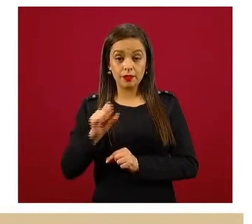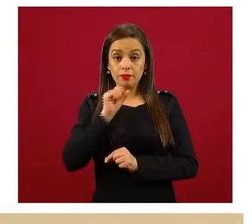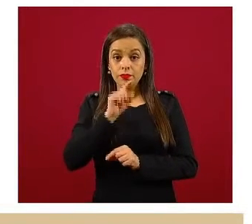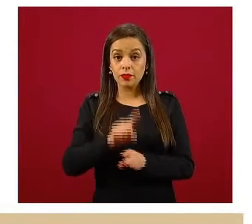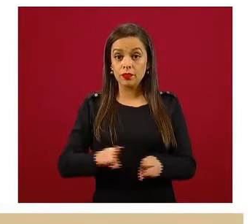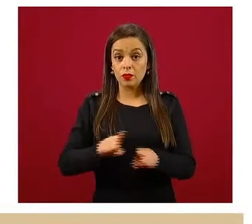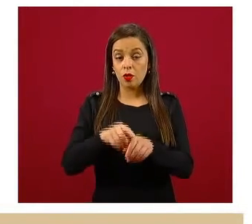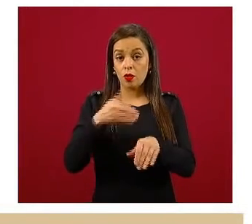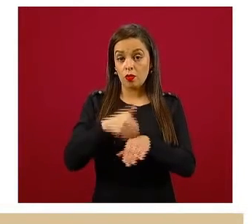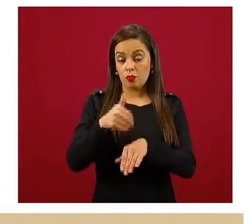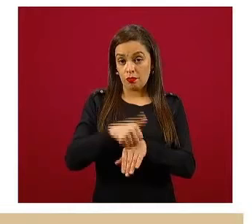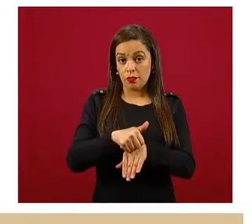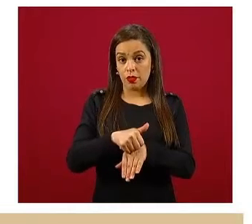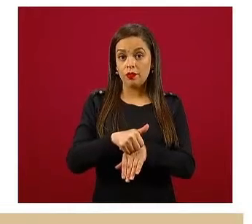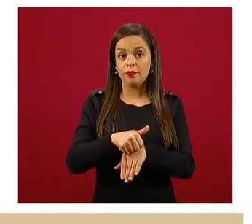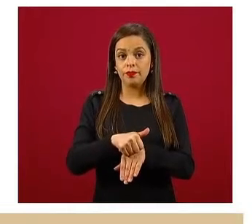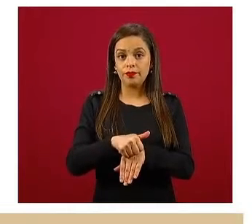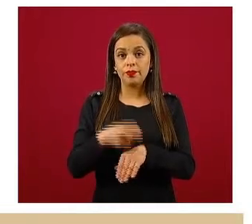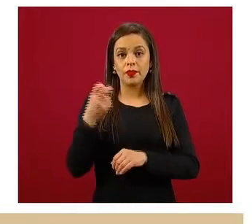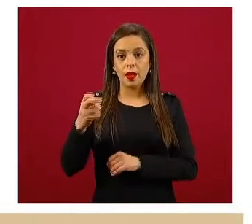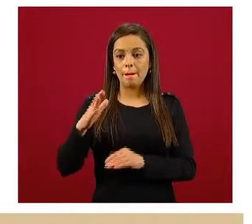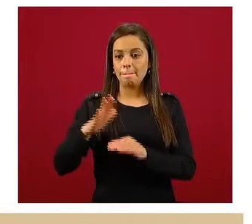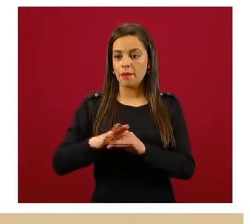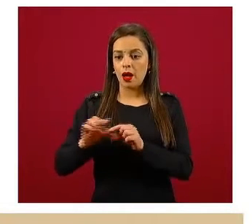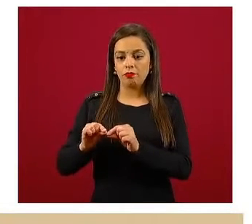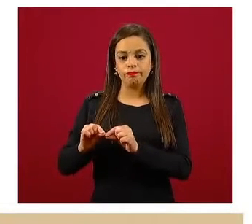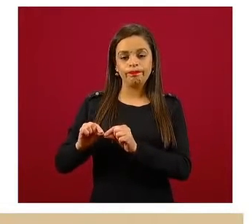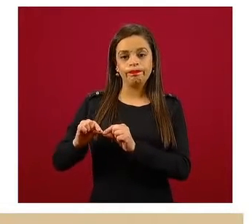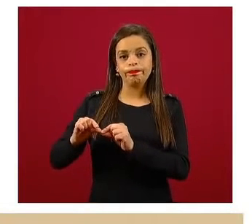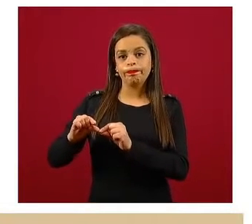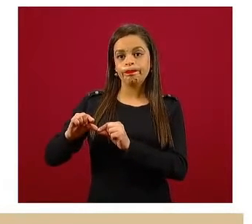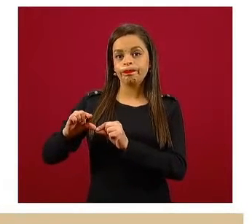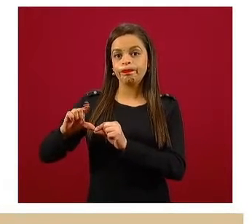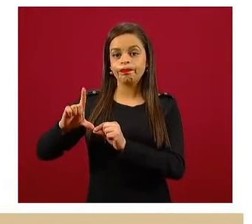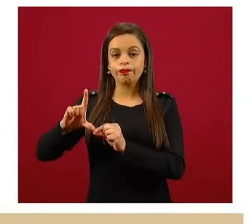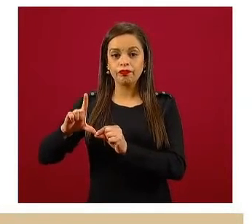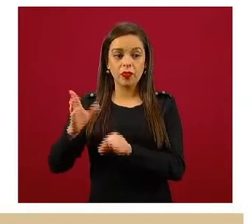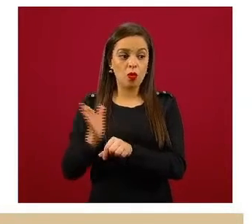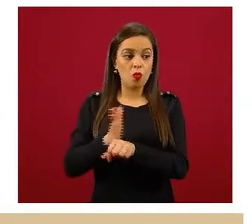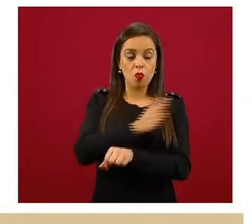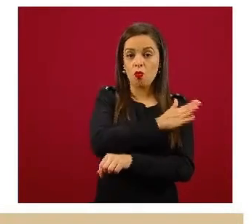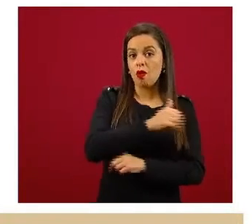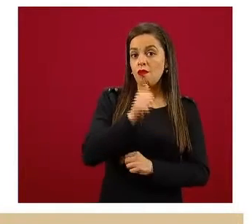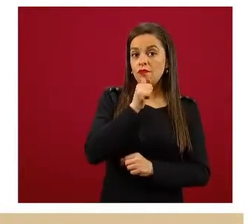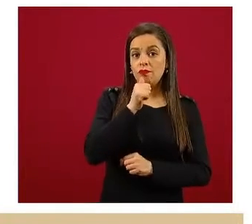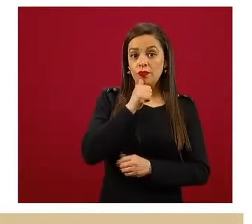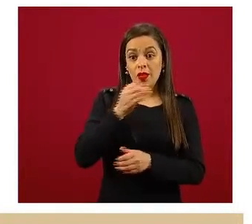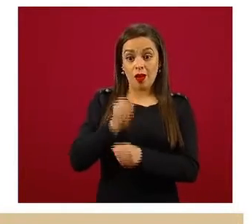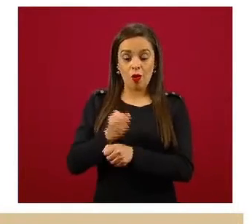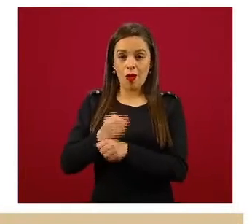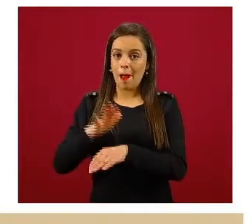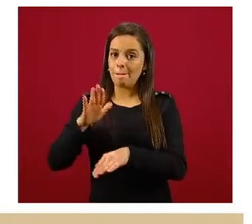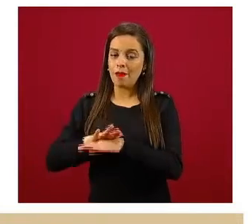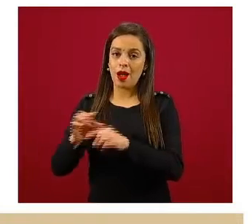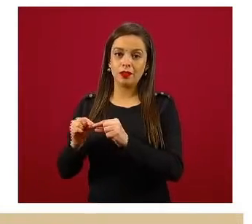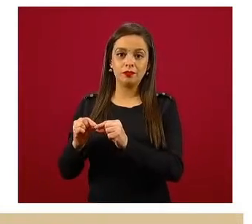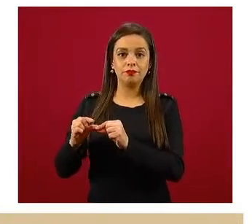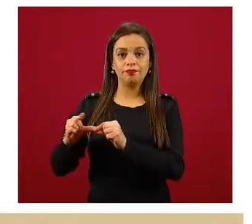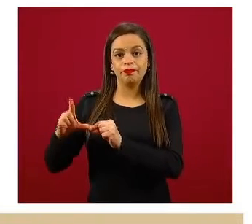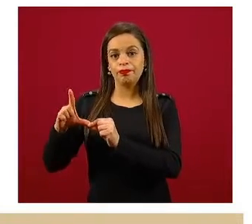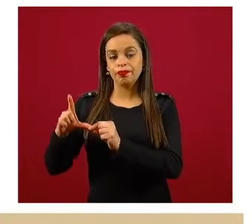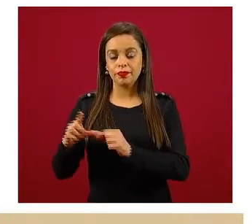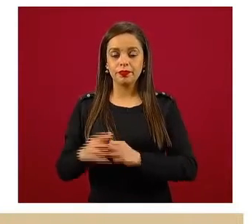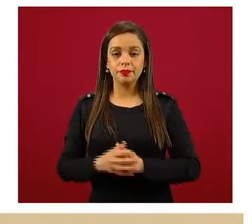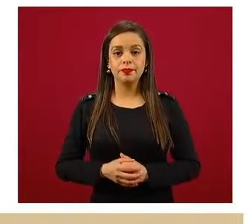en las últimas 24 horas es la barrita más alta que hemos tenido hasta el momento. Y esto también está explicado, por el hecho de que además